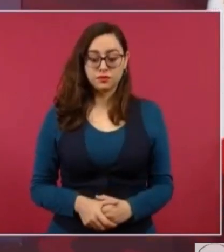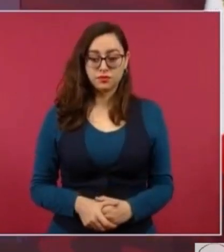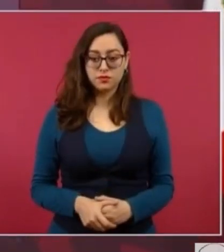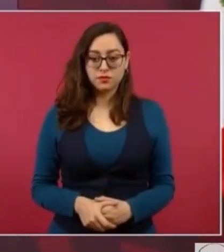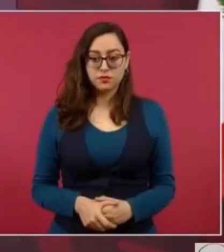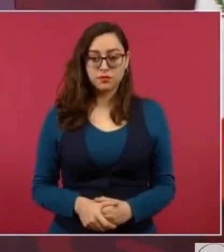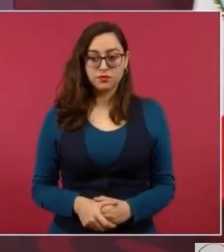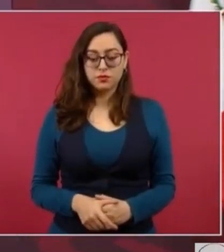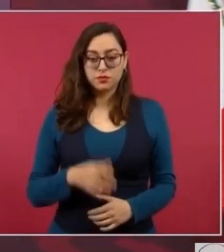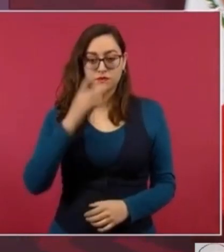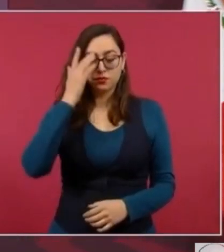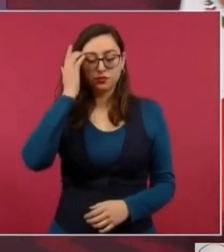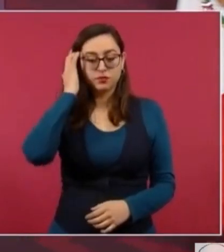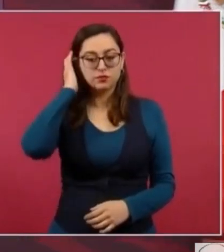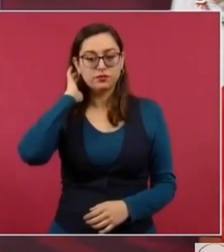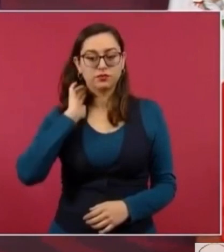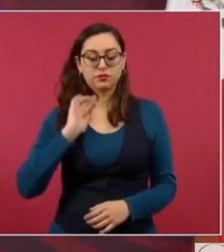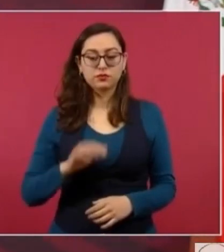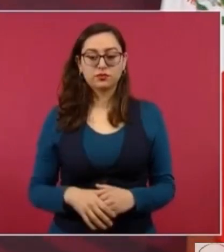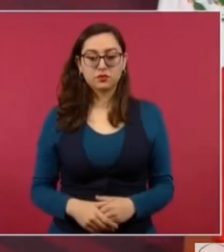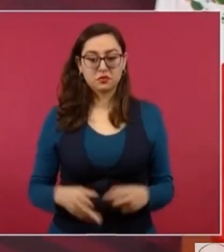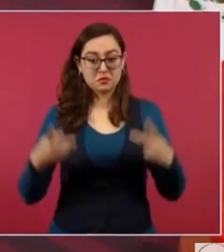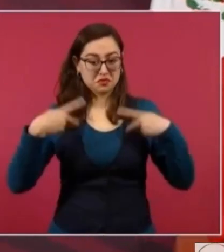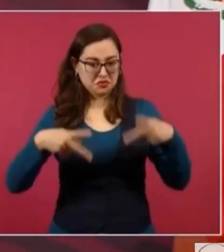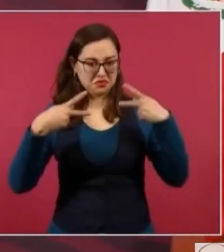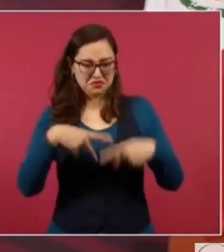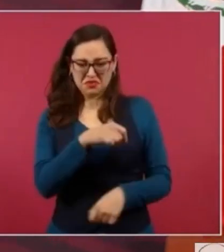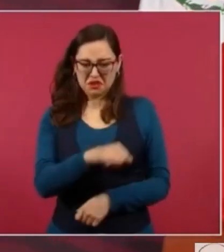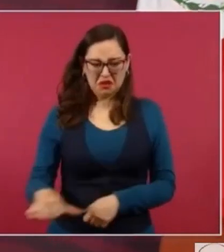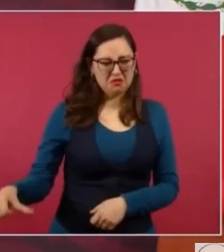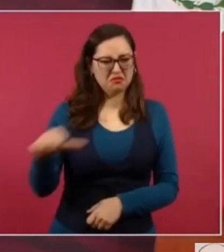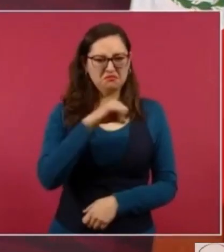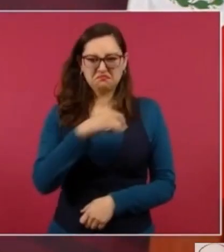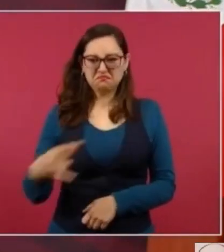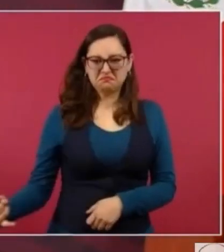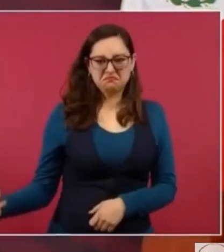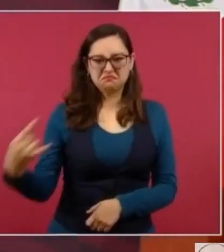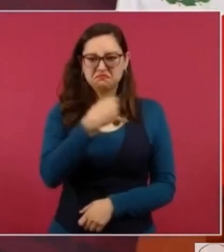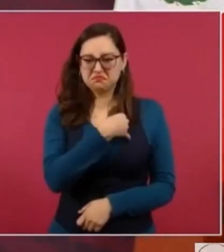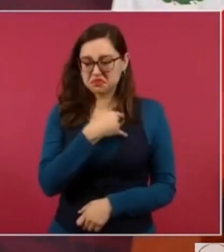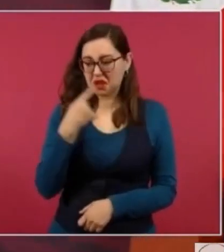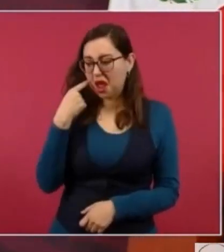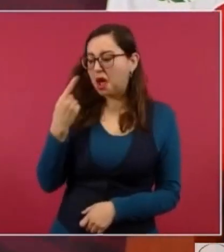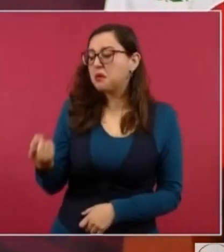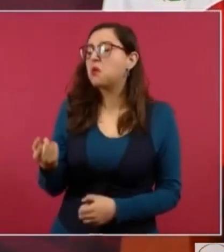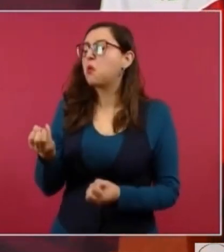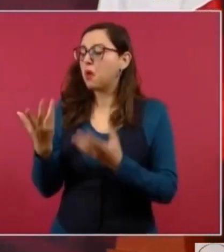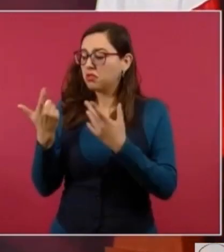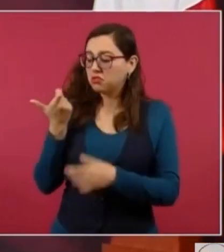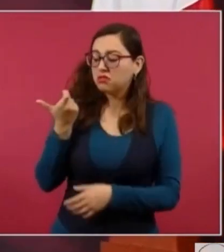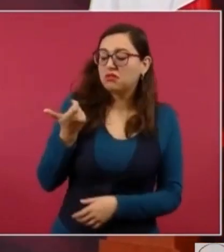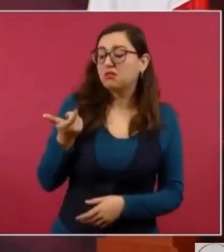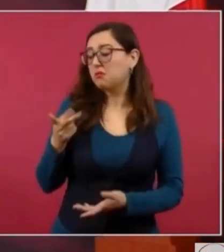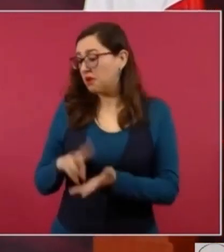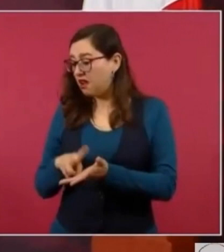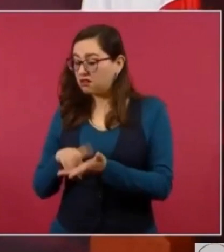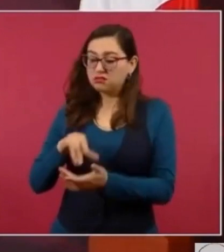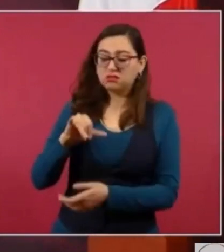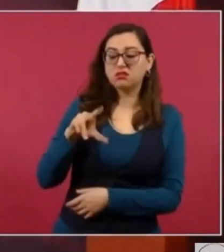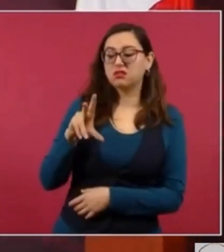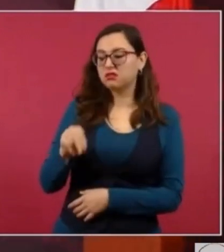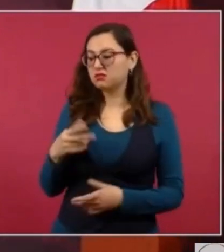¿Y cuánto tienes, cuánto vales? Y como te ven, te tratan. Y no